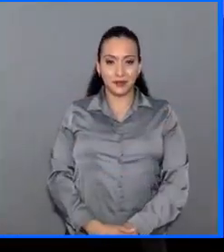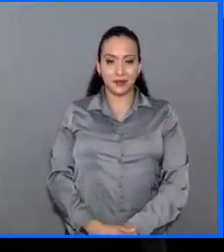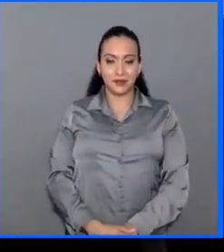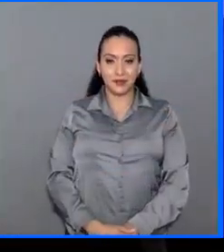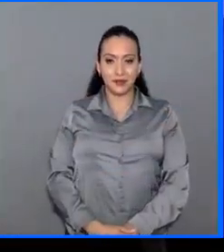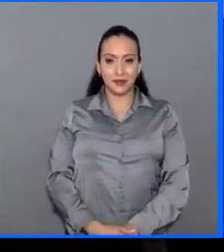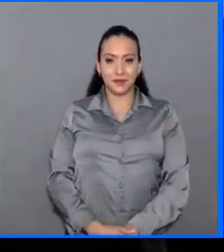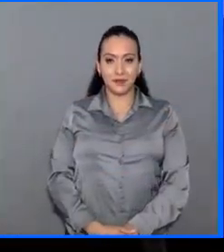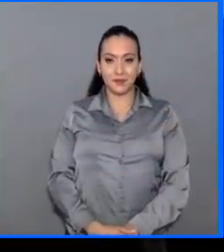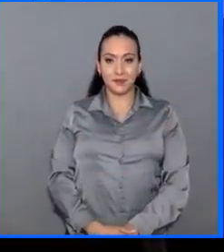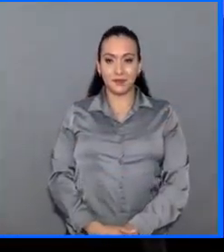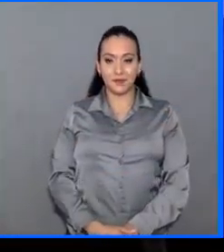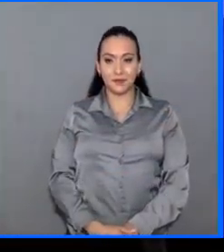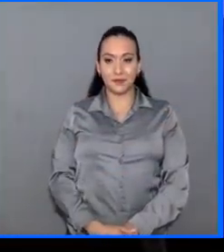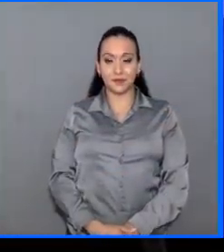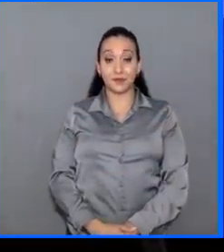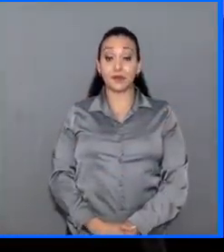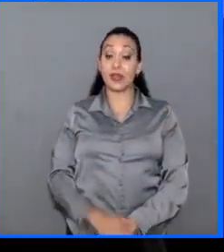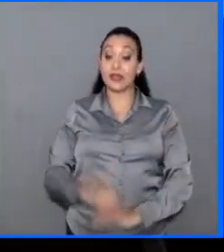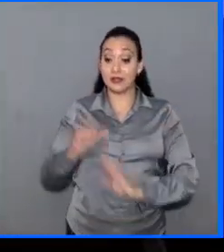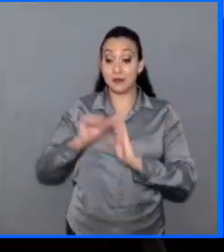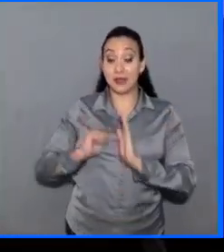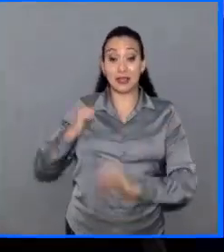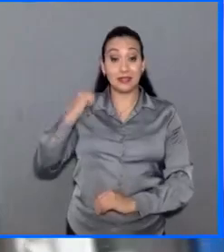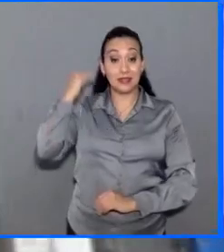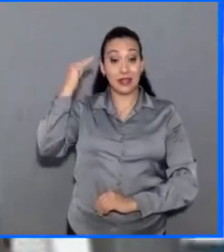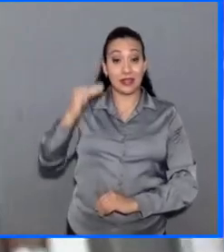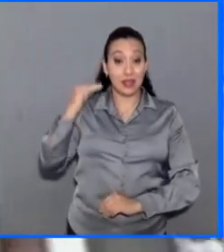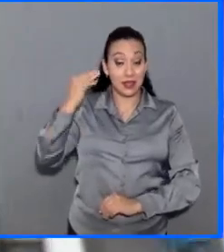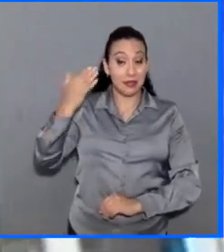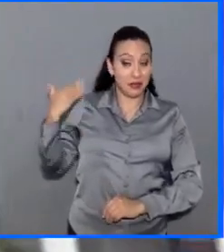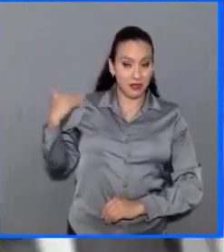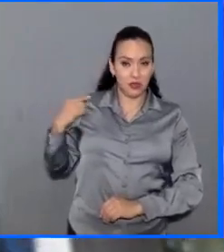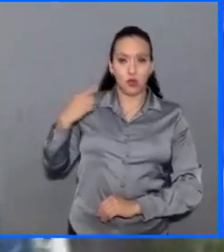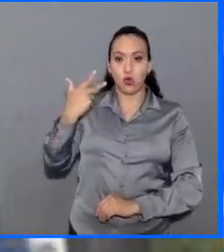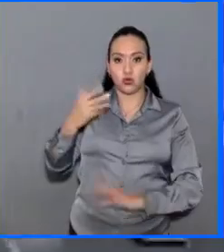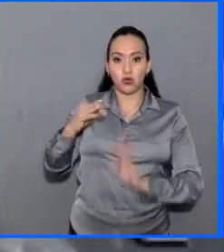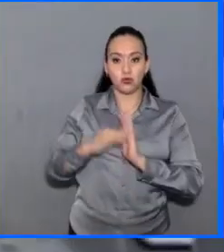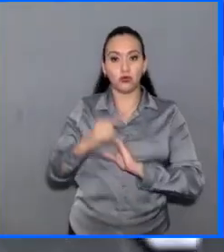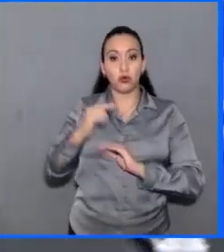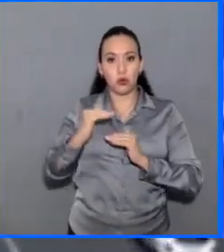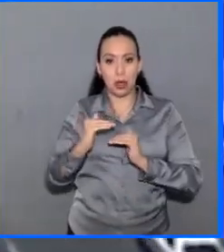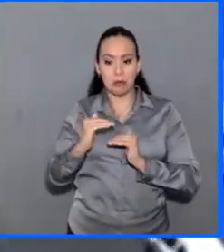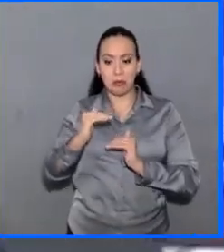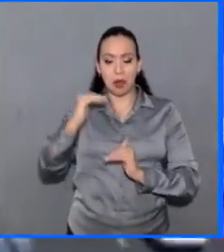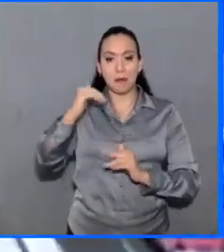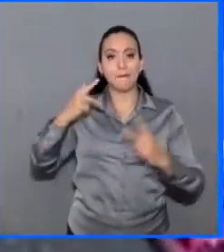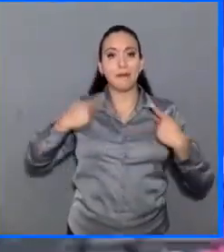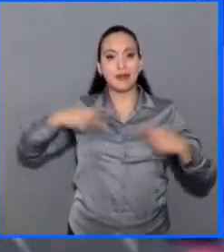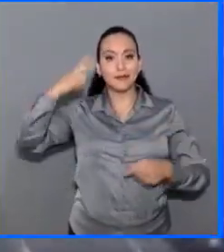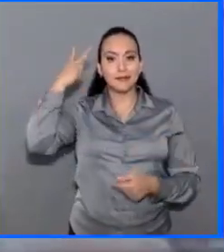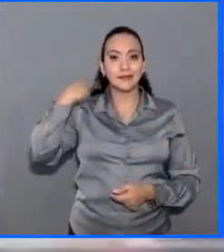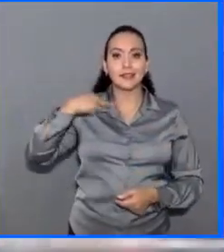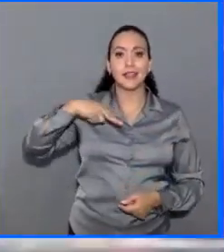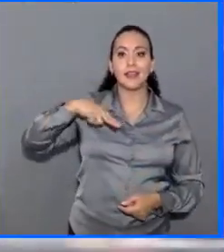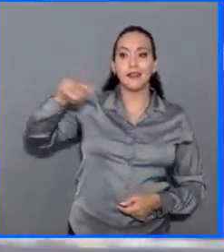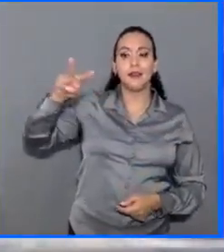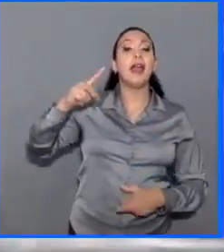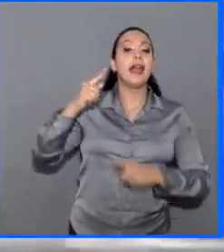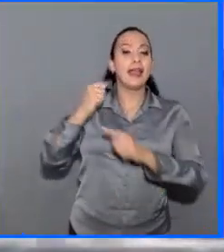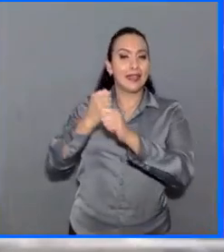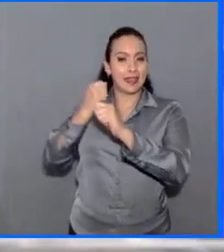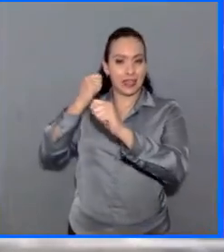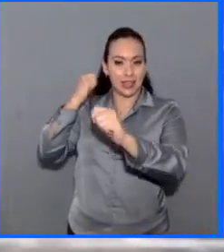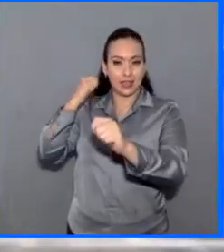Y durante el mes de marzo aumentó 8.1% la cifra de personas que viajaron en los sistemas de transporte urbano de la